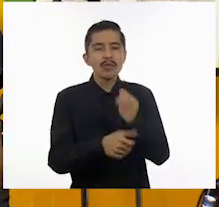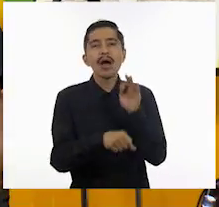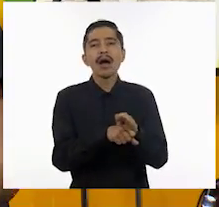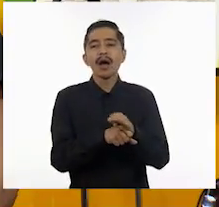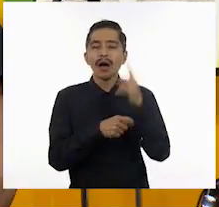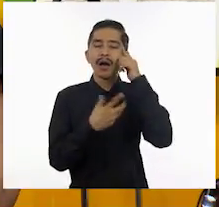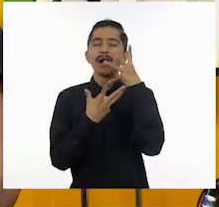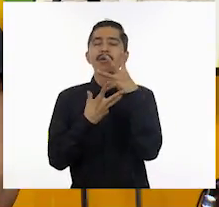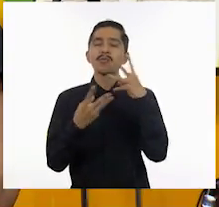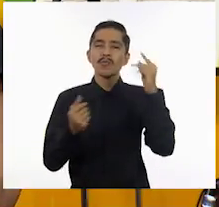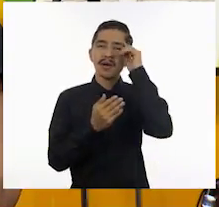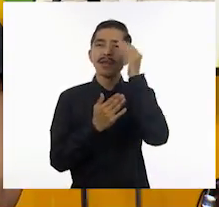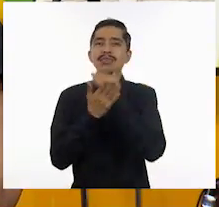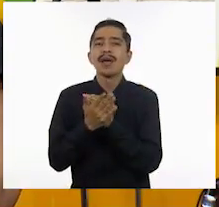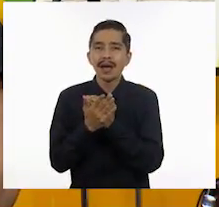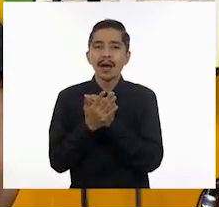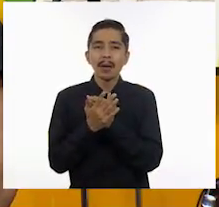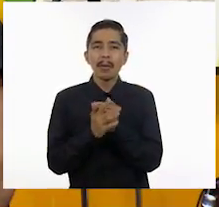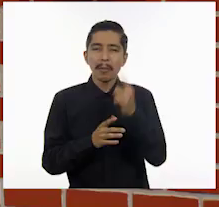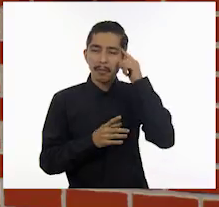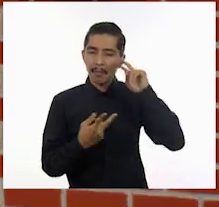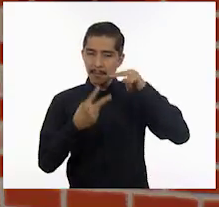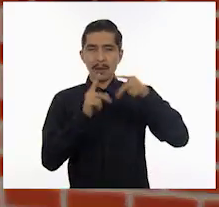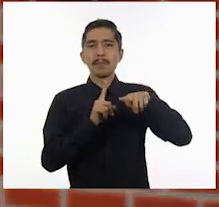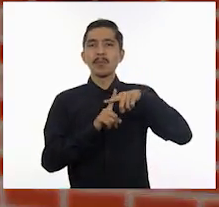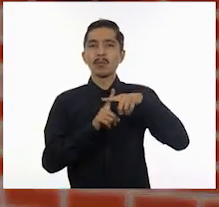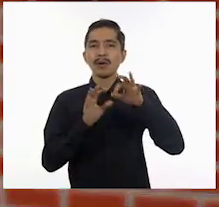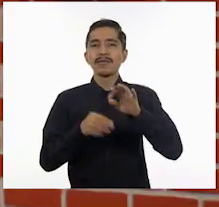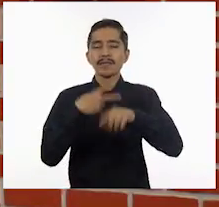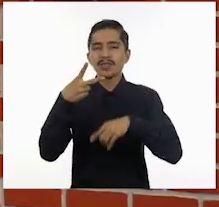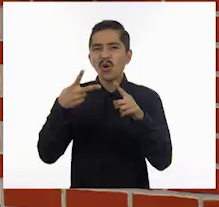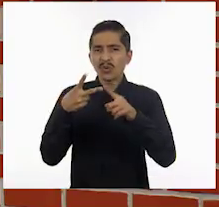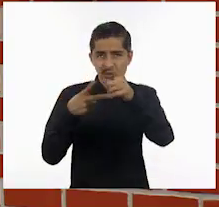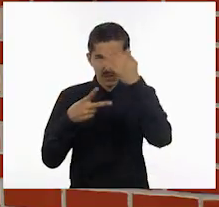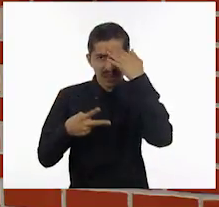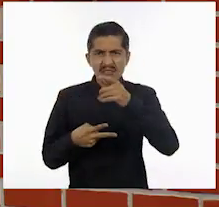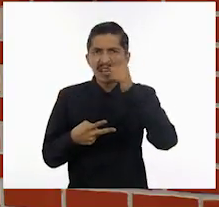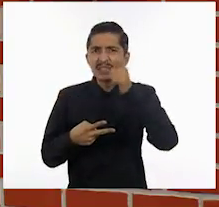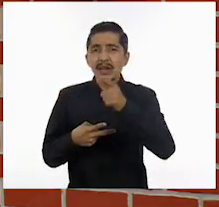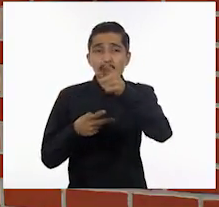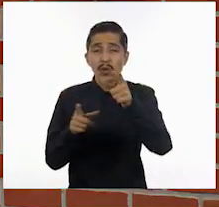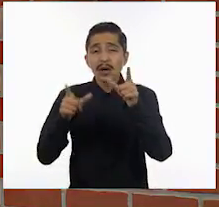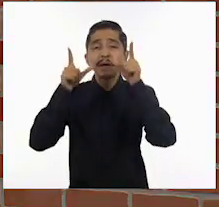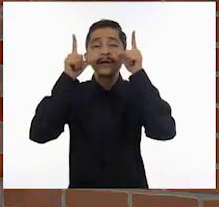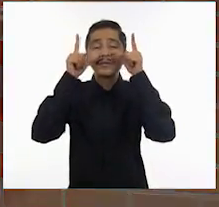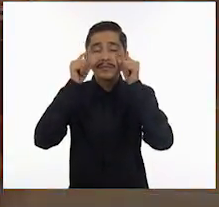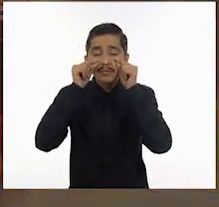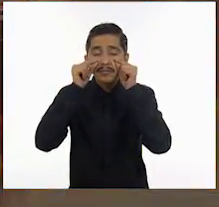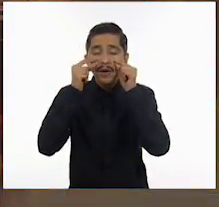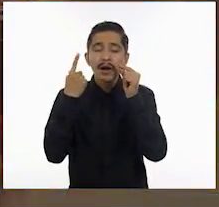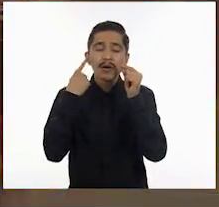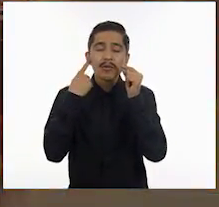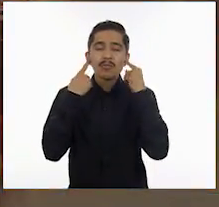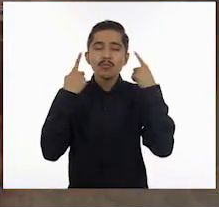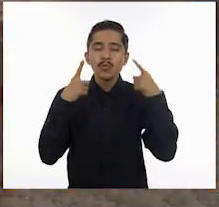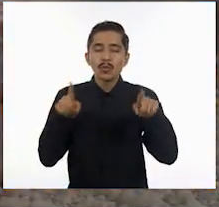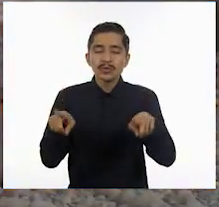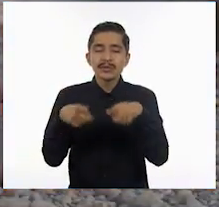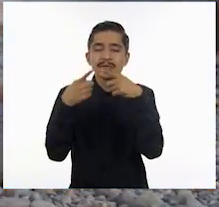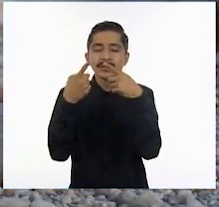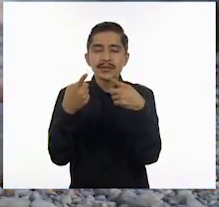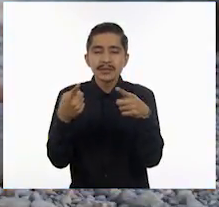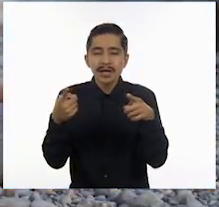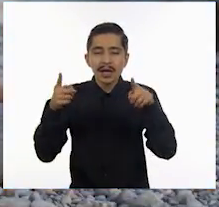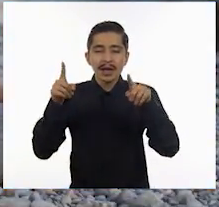los estimula a tener conductas positivas. 2. ¿Sabías que al cerrar los ojos cuando escuchamos música aumenta